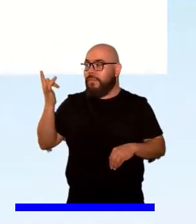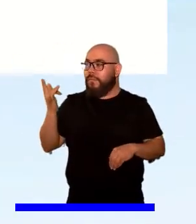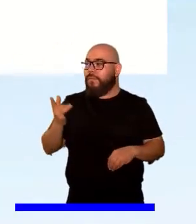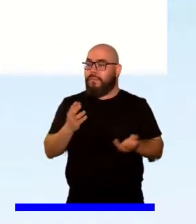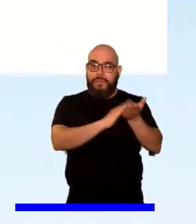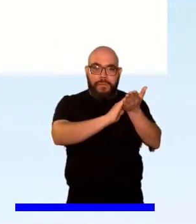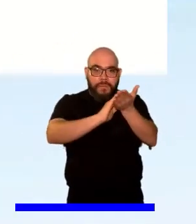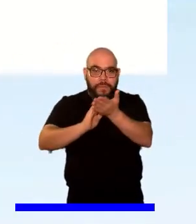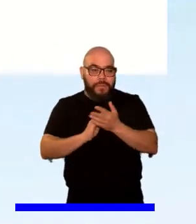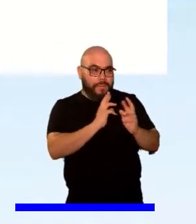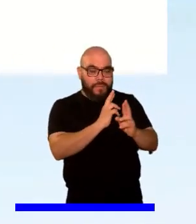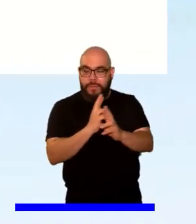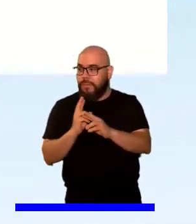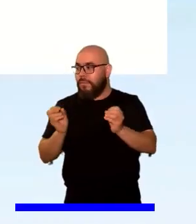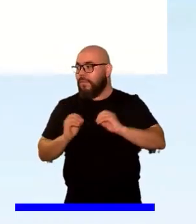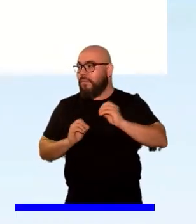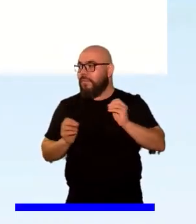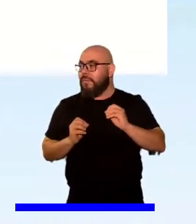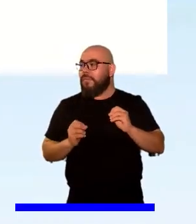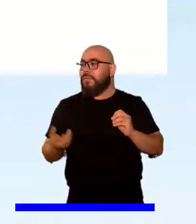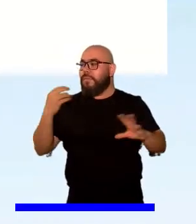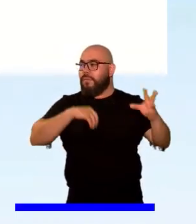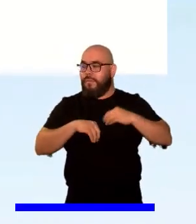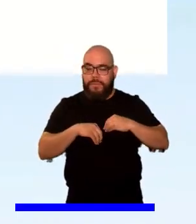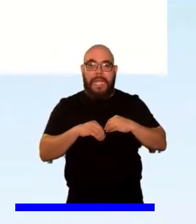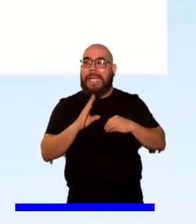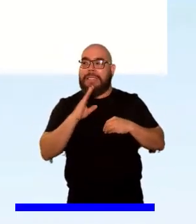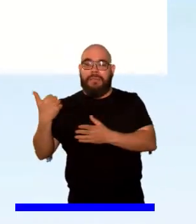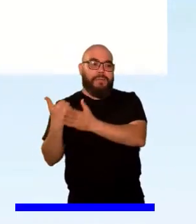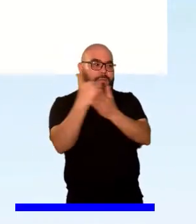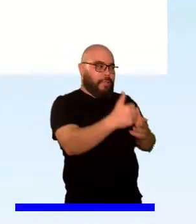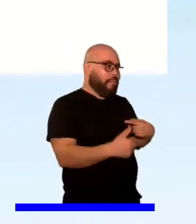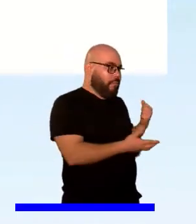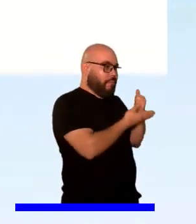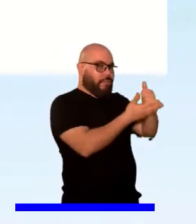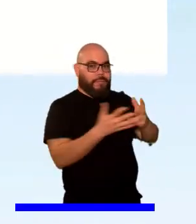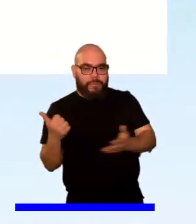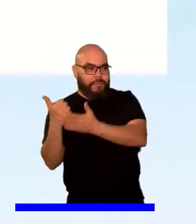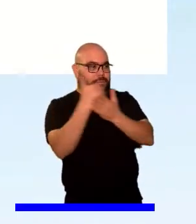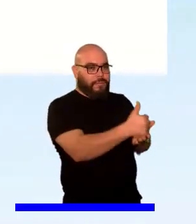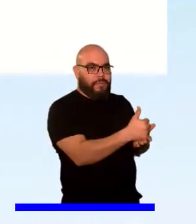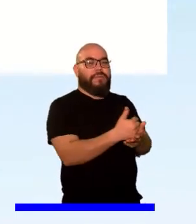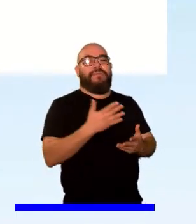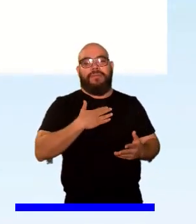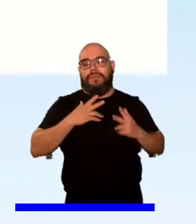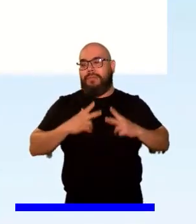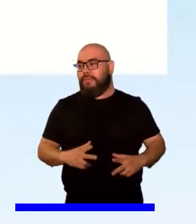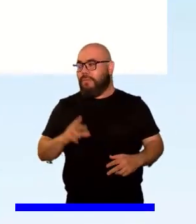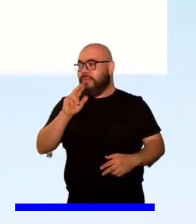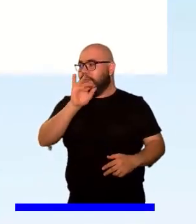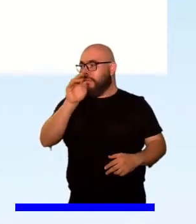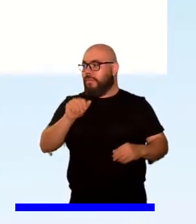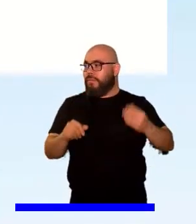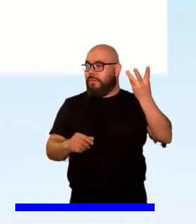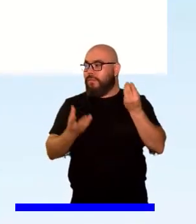cómo resolver mis inquietudes, sino que tiene que saber quién me va a ayudar a resolverlas. Ese es el agente raíz. Los agentes hijos